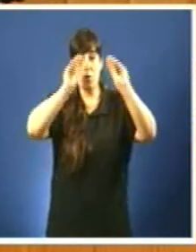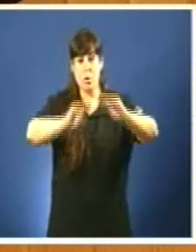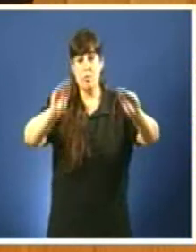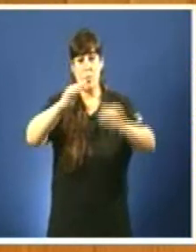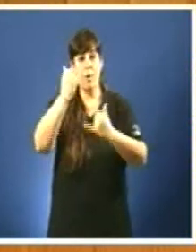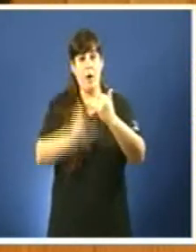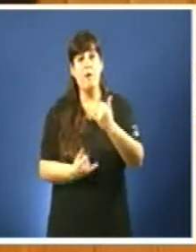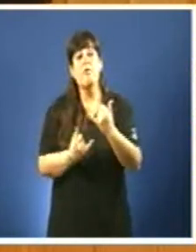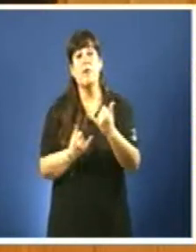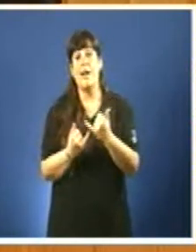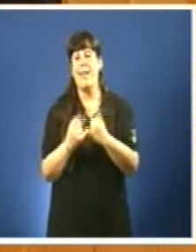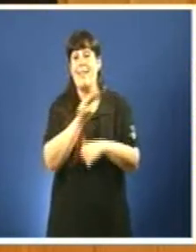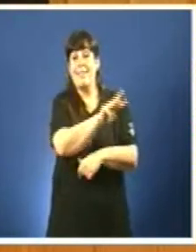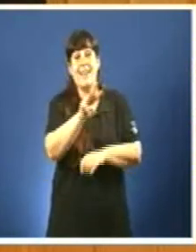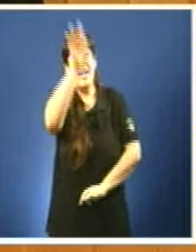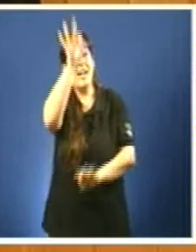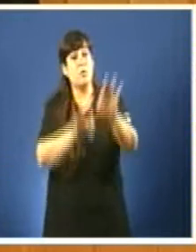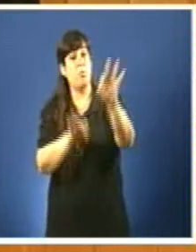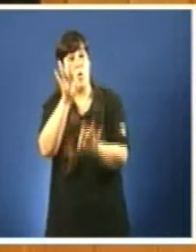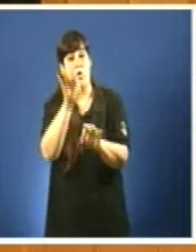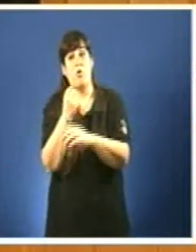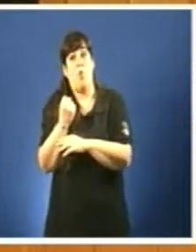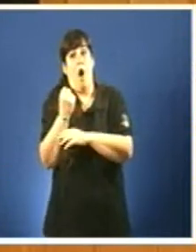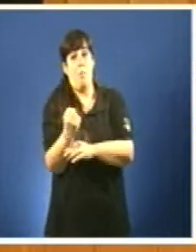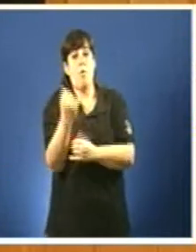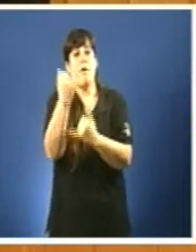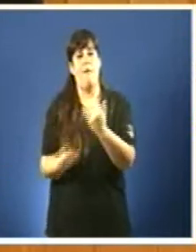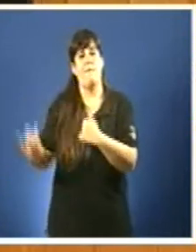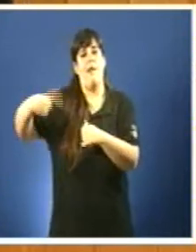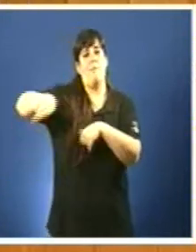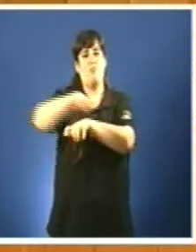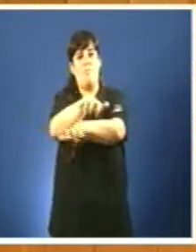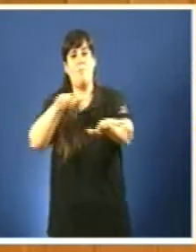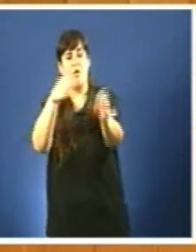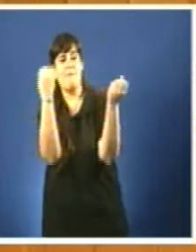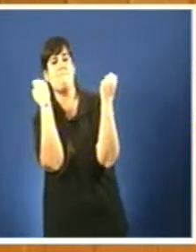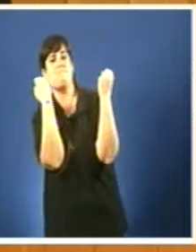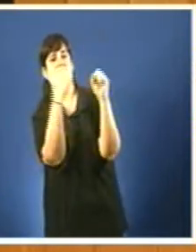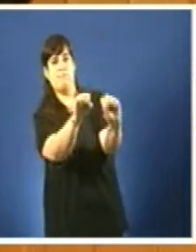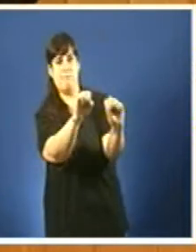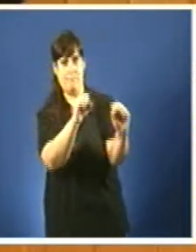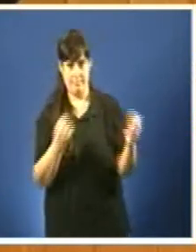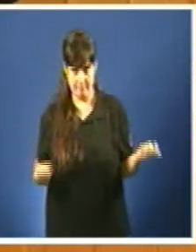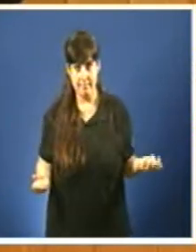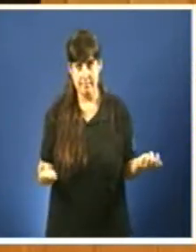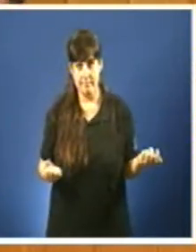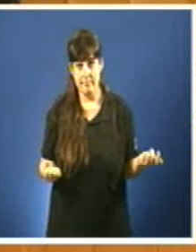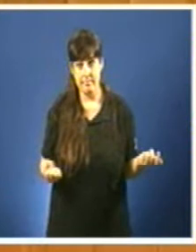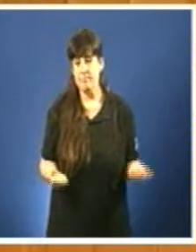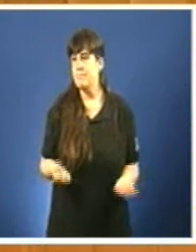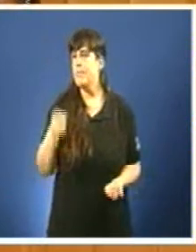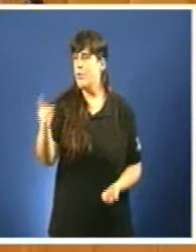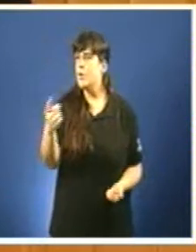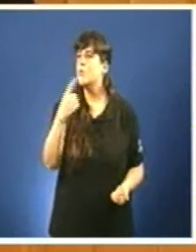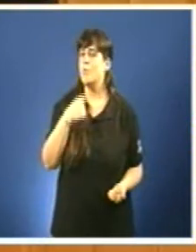dun tercio dos diputados e vostedes utilizaron a súa maioría de bloqueo para impedir a súa constitución. Pero como pode falar da